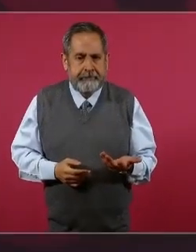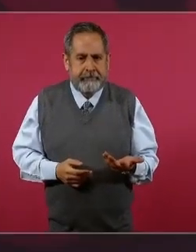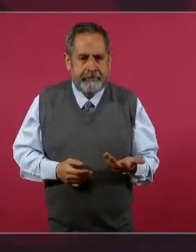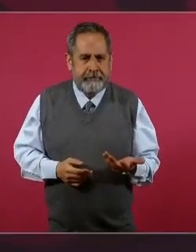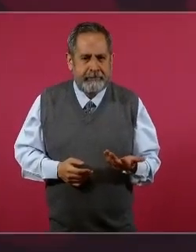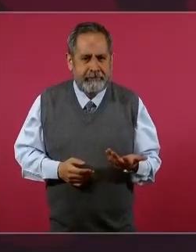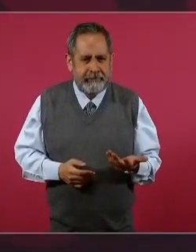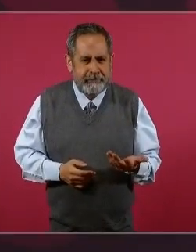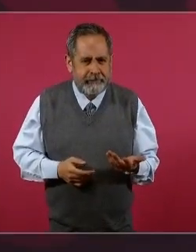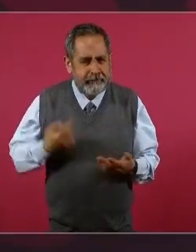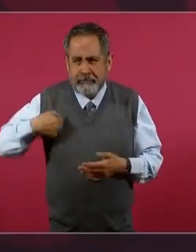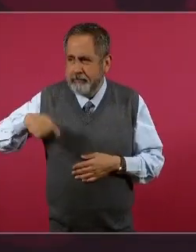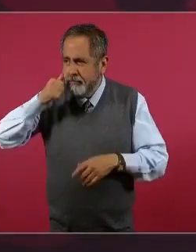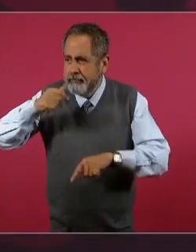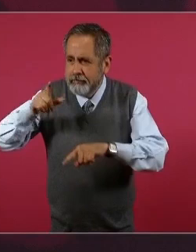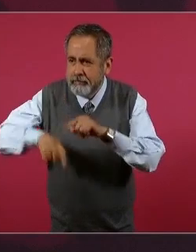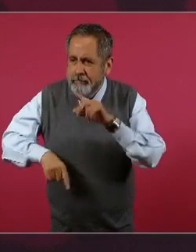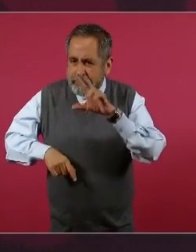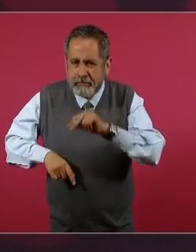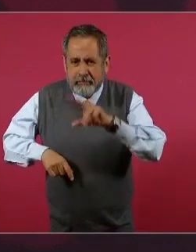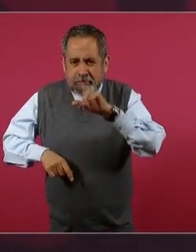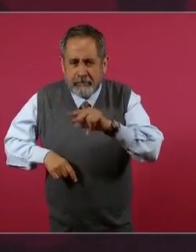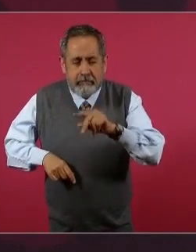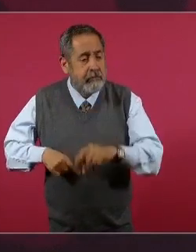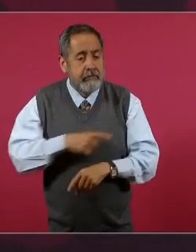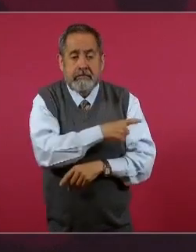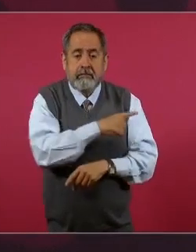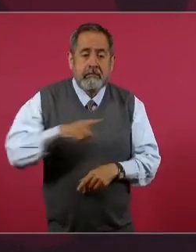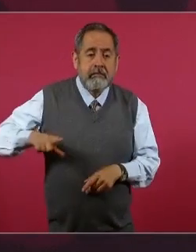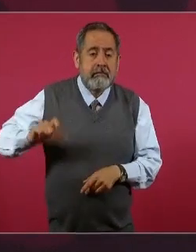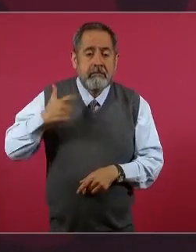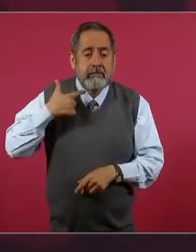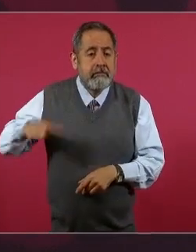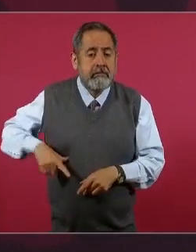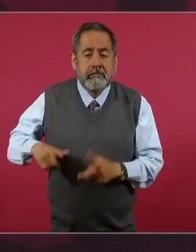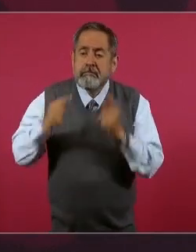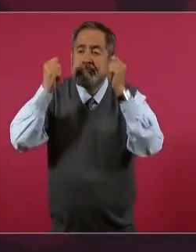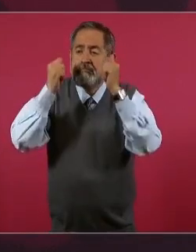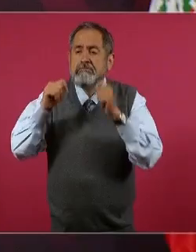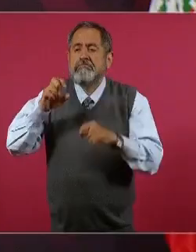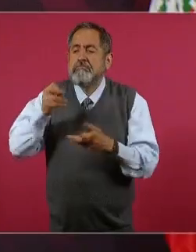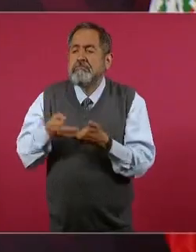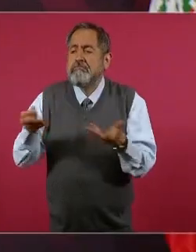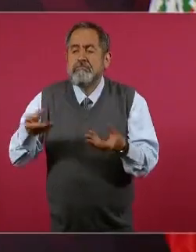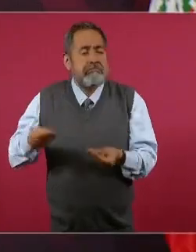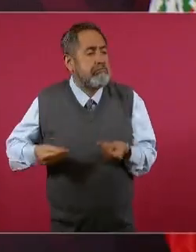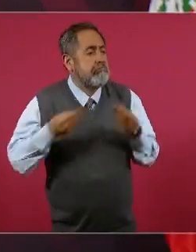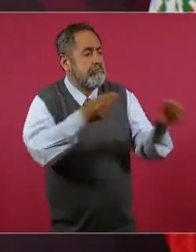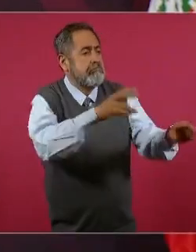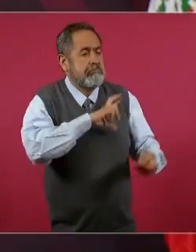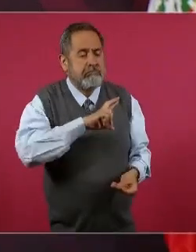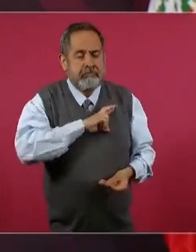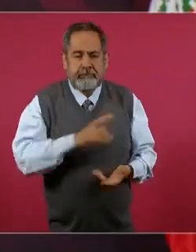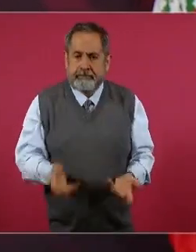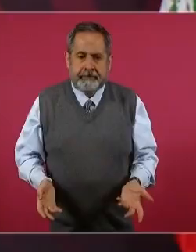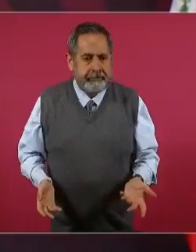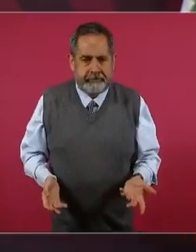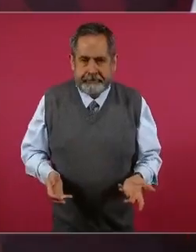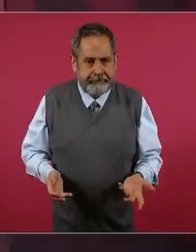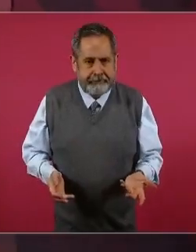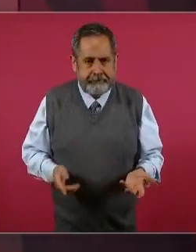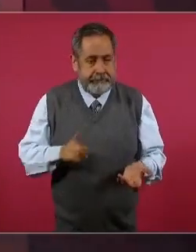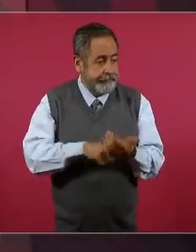se combatió siempre desde la expropiación y desde siempre también